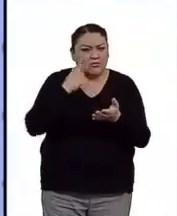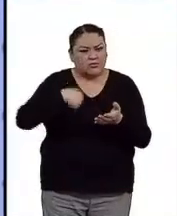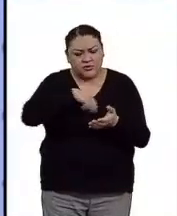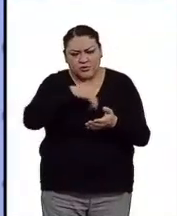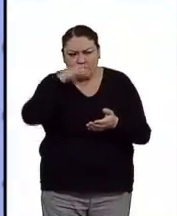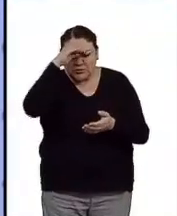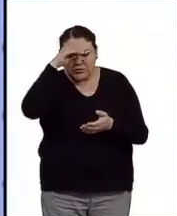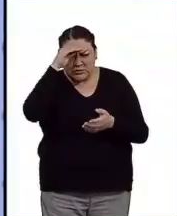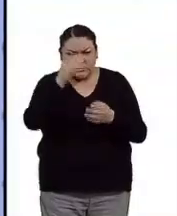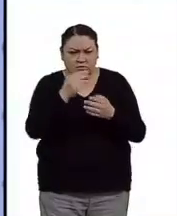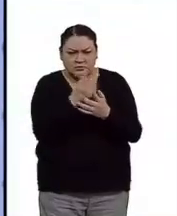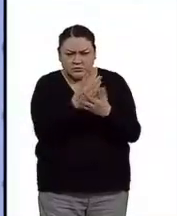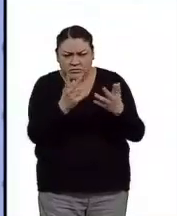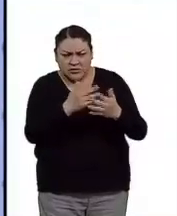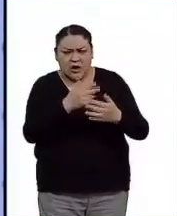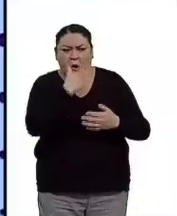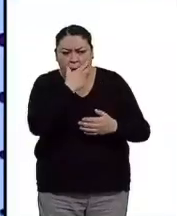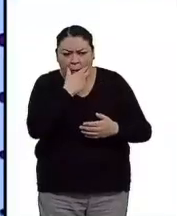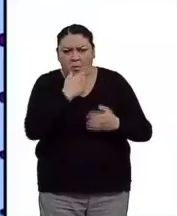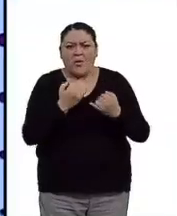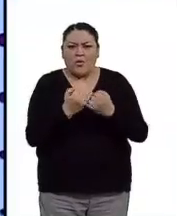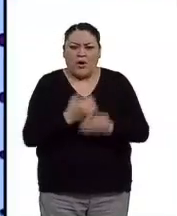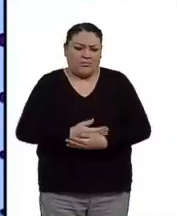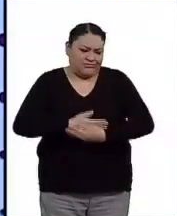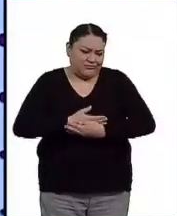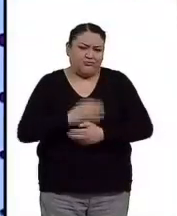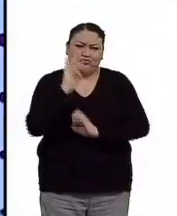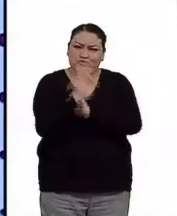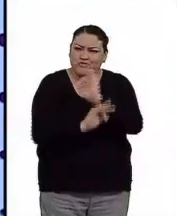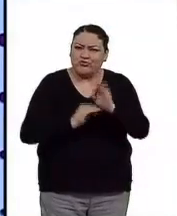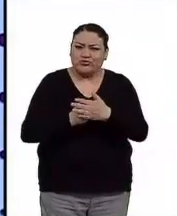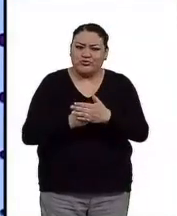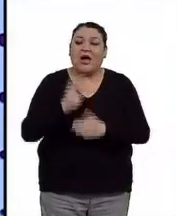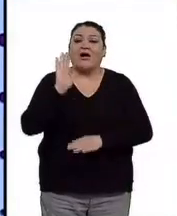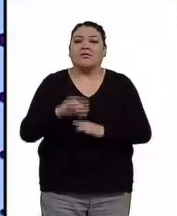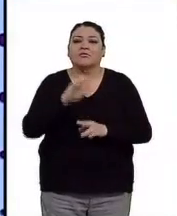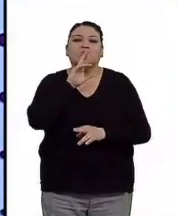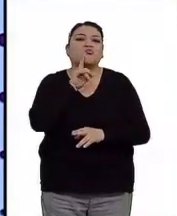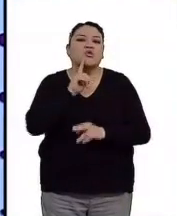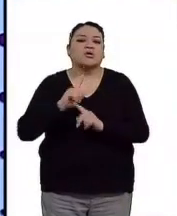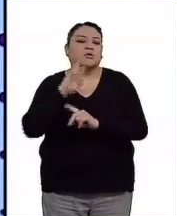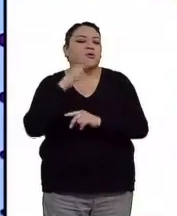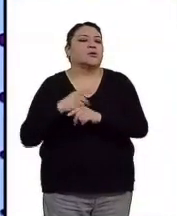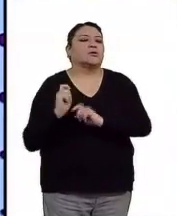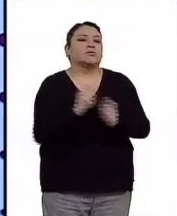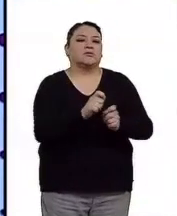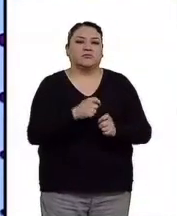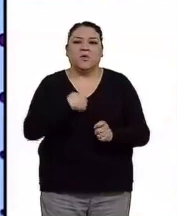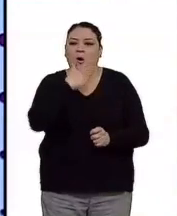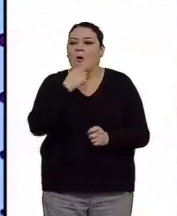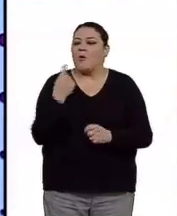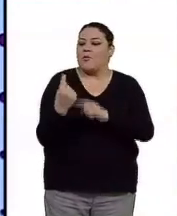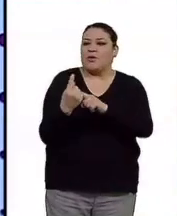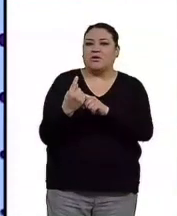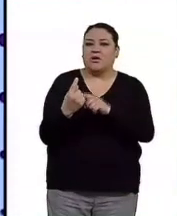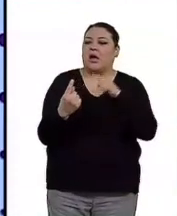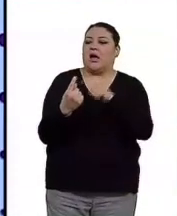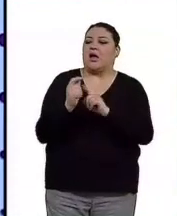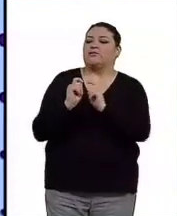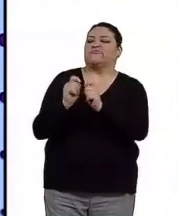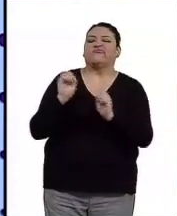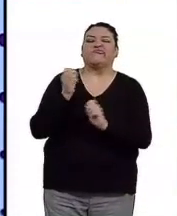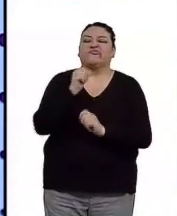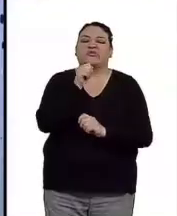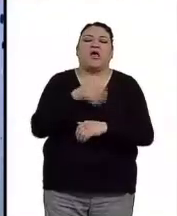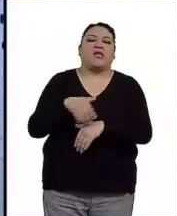este tipo de dinámicas a los hombres, porque se relega toda esta responsabilidad a la mujer y a los hombres ni siquiera se les